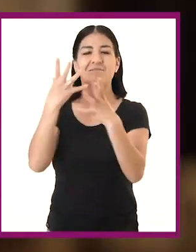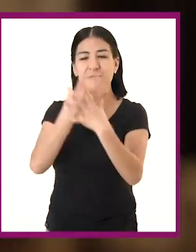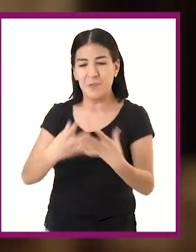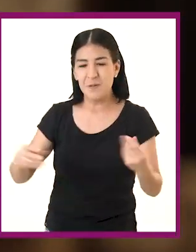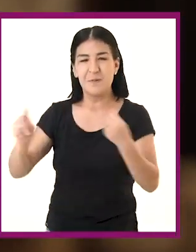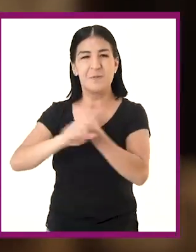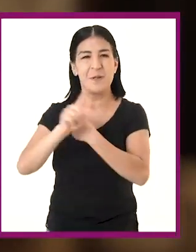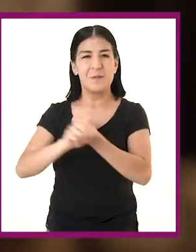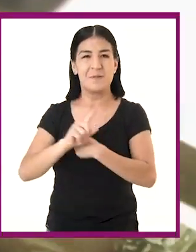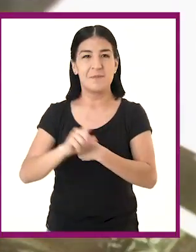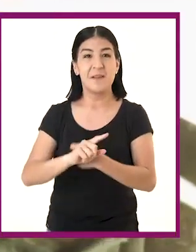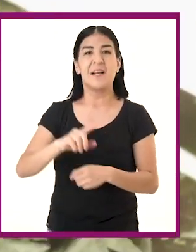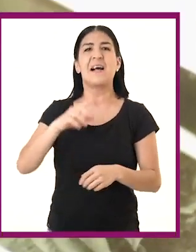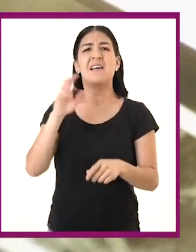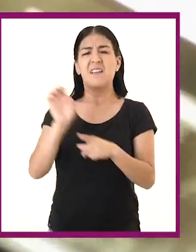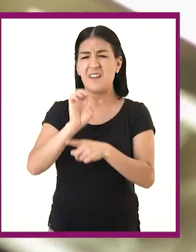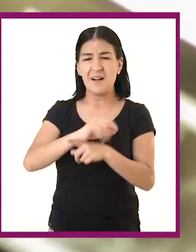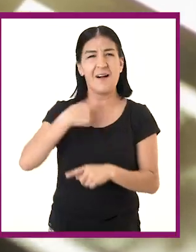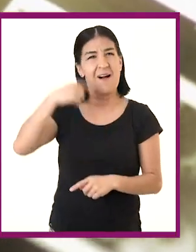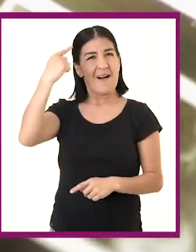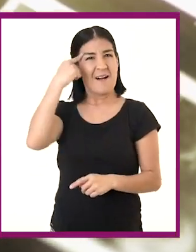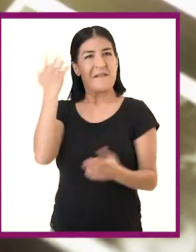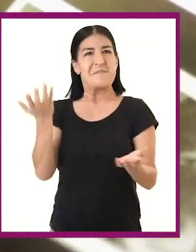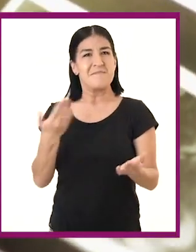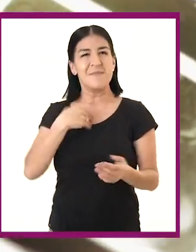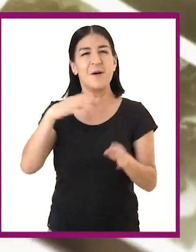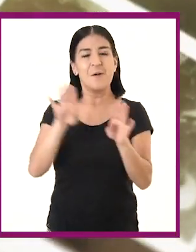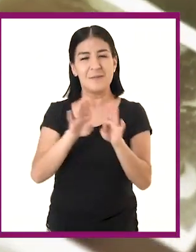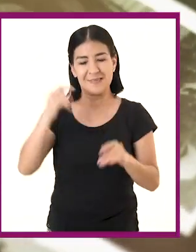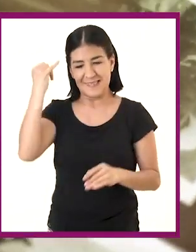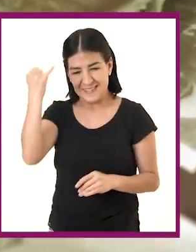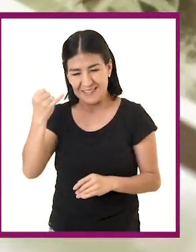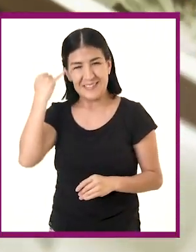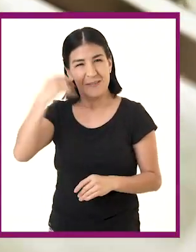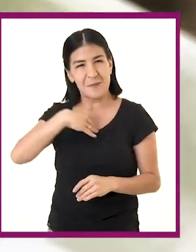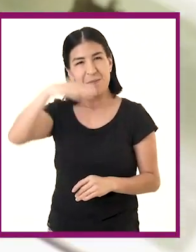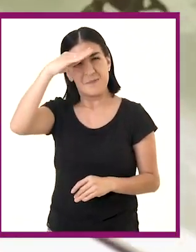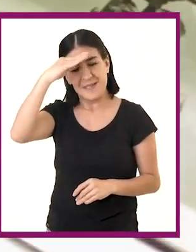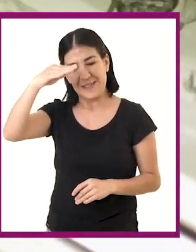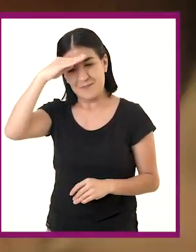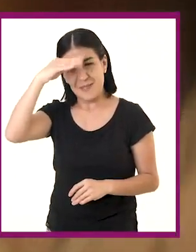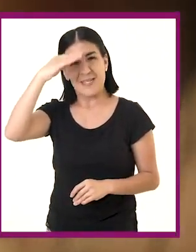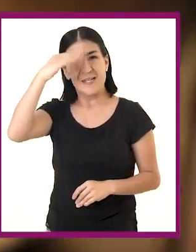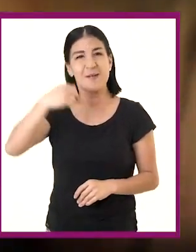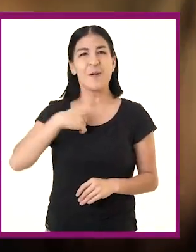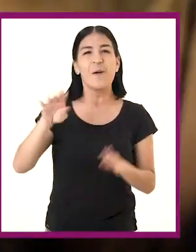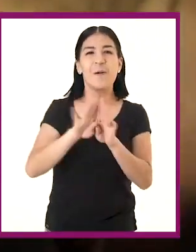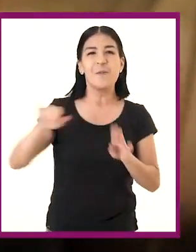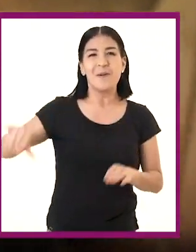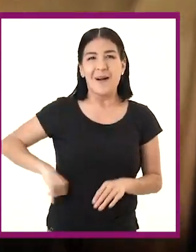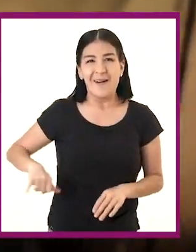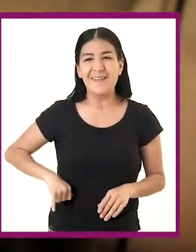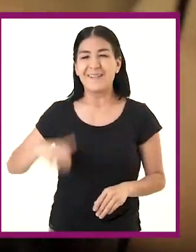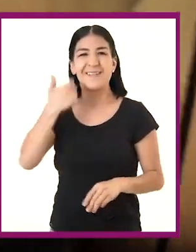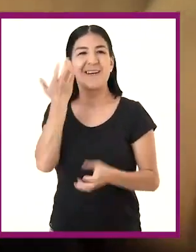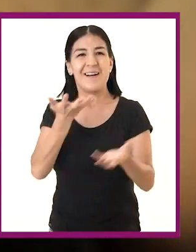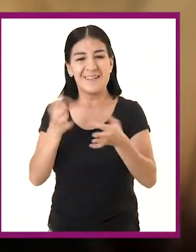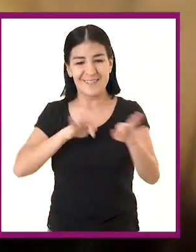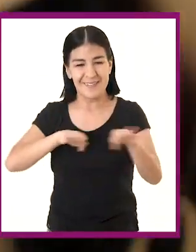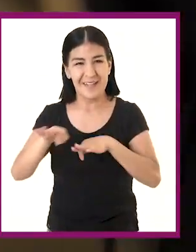¿no? Entonces, bueno, me quedé con esa idea en la cabeza y como siempre mi interés ha sido como